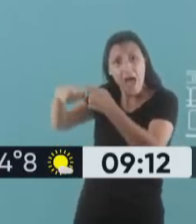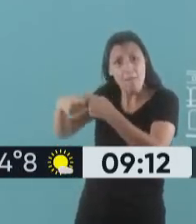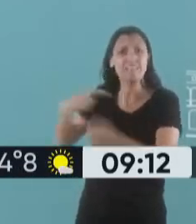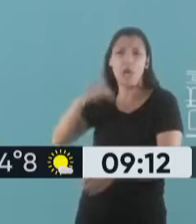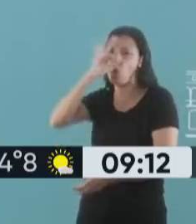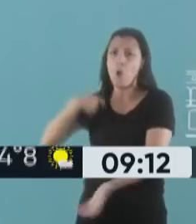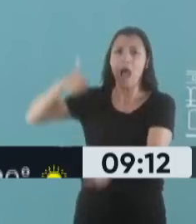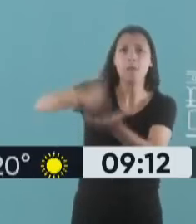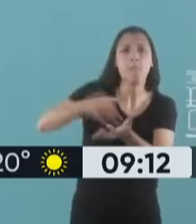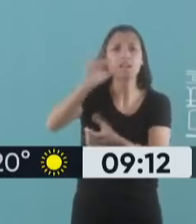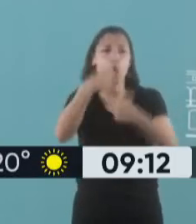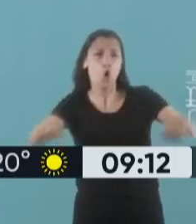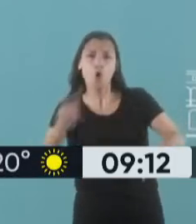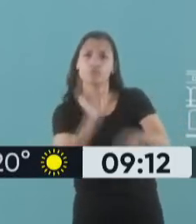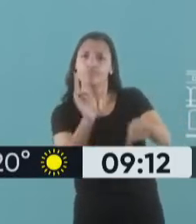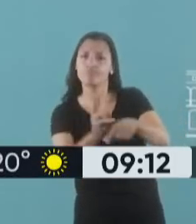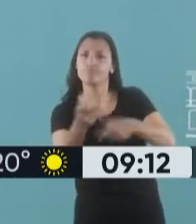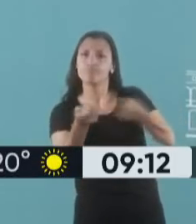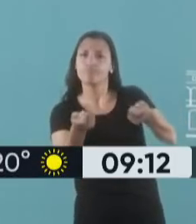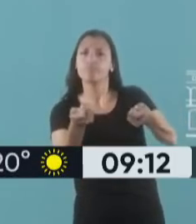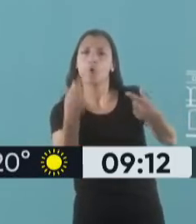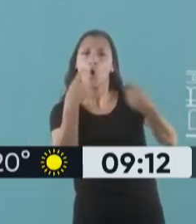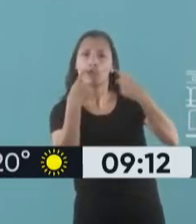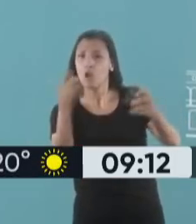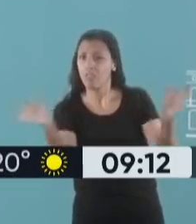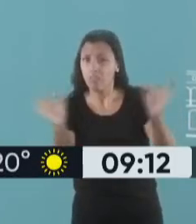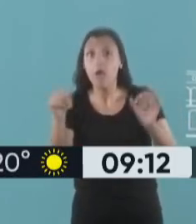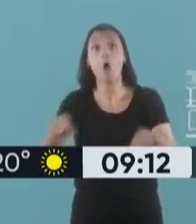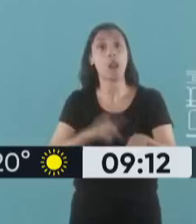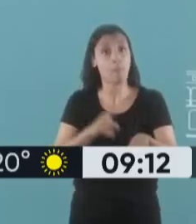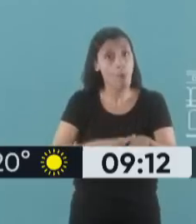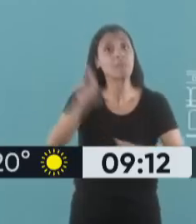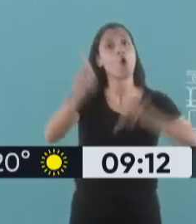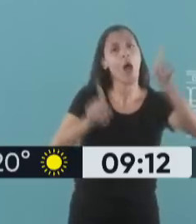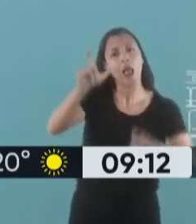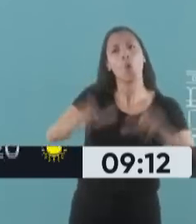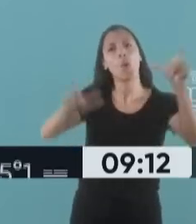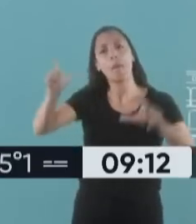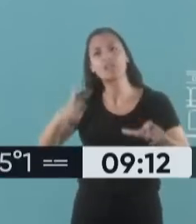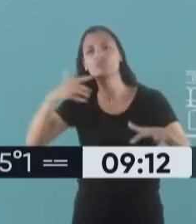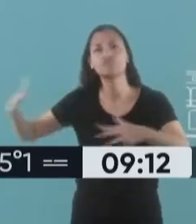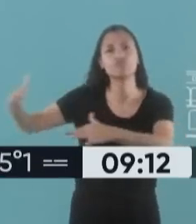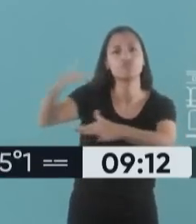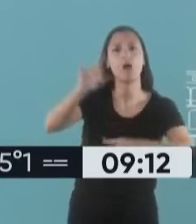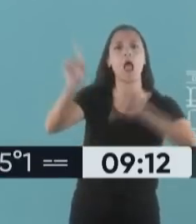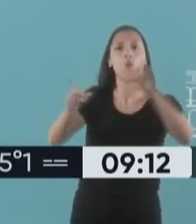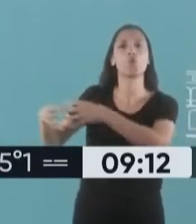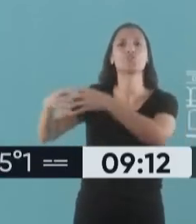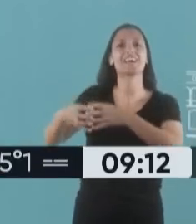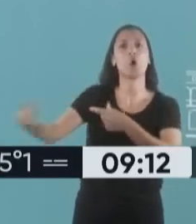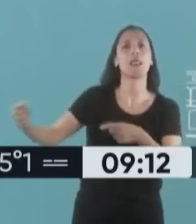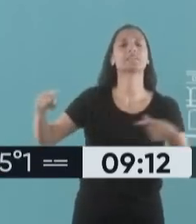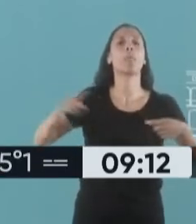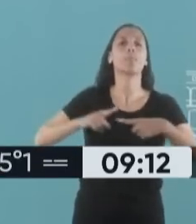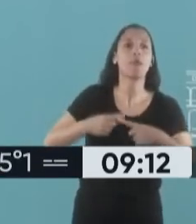que tenían que realizar. Esto sucede en un momento en el que algunas voces se empiezan a alzar desde algunos sectores políticos